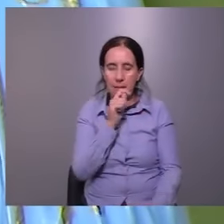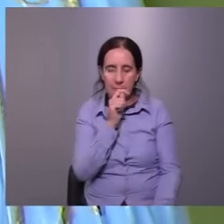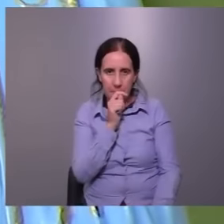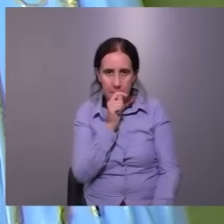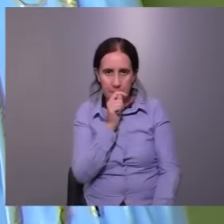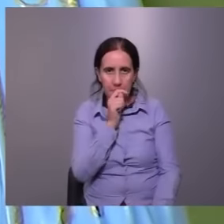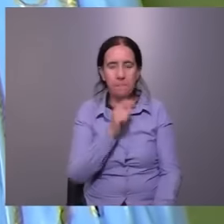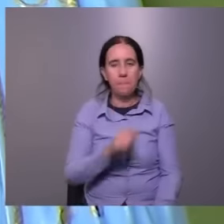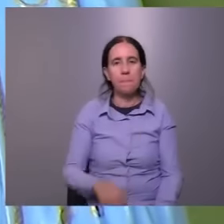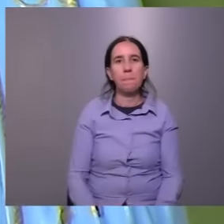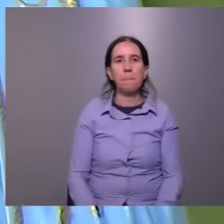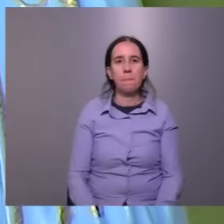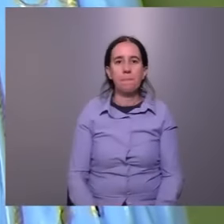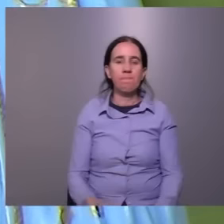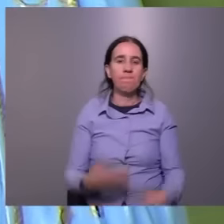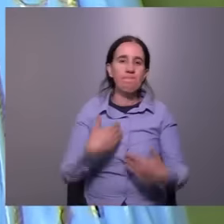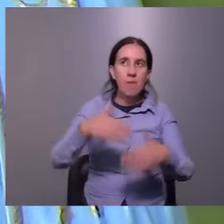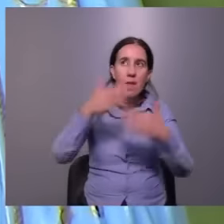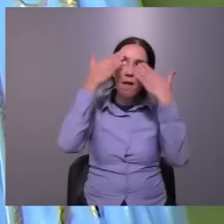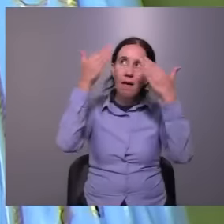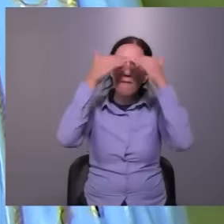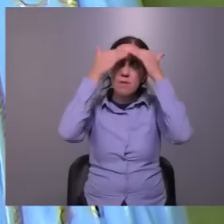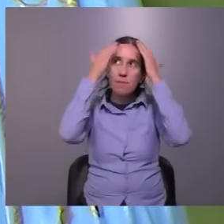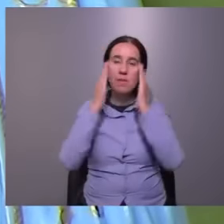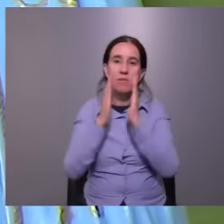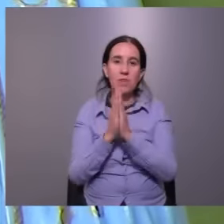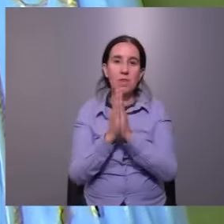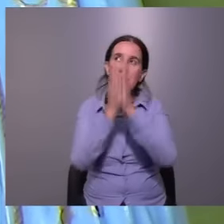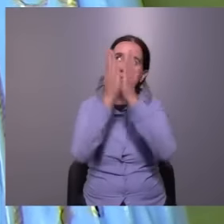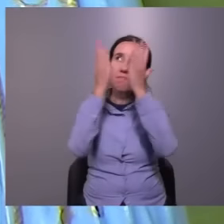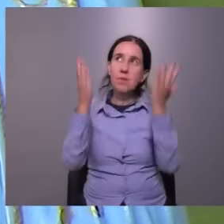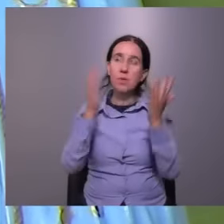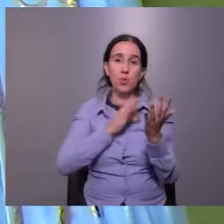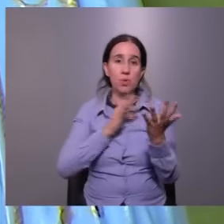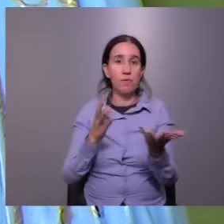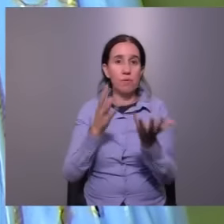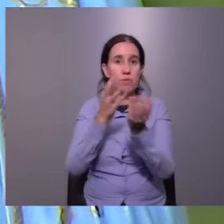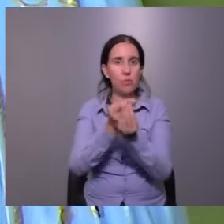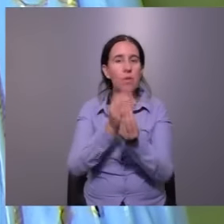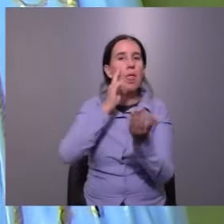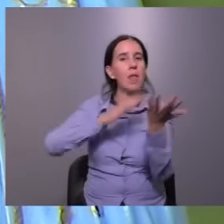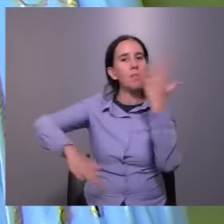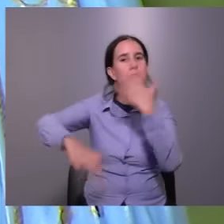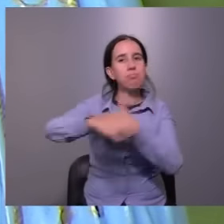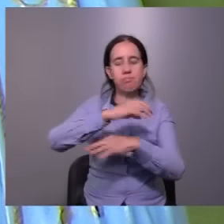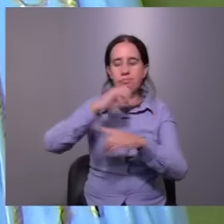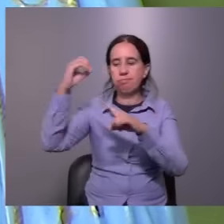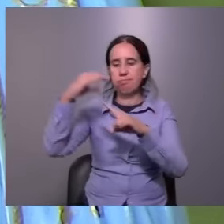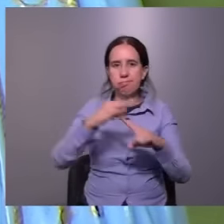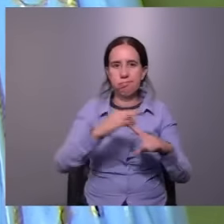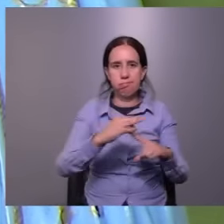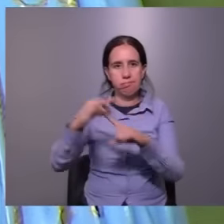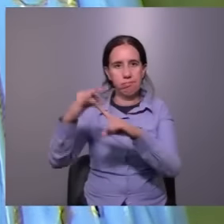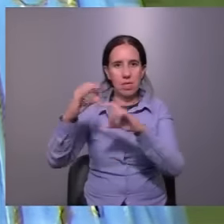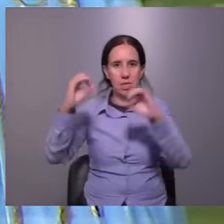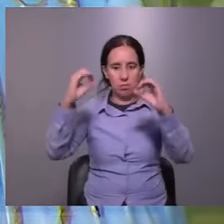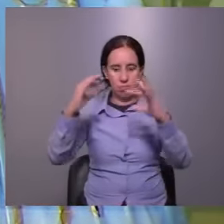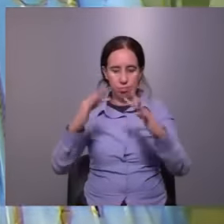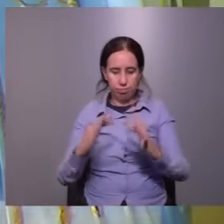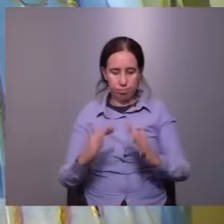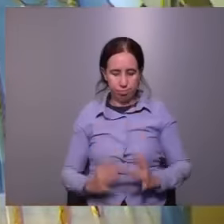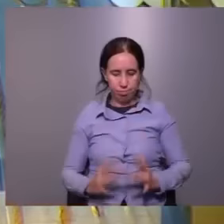de Deus, rogai por nós, pecadores, agora e na hora da nossa morte. Amém. Dios te salve, María,